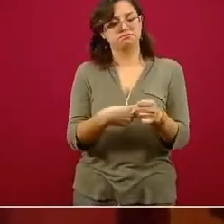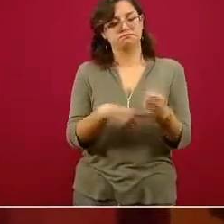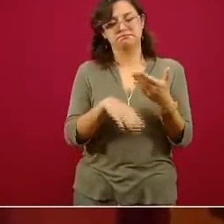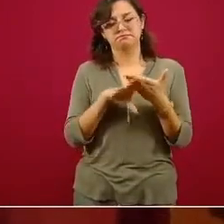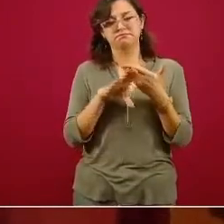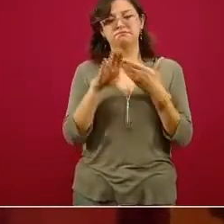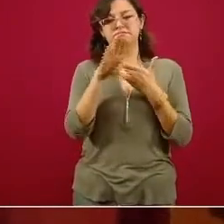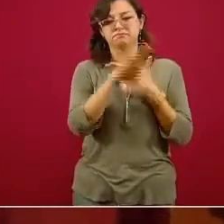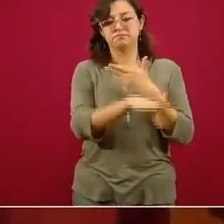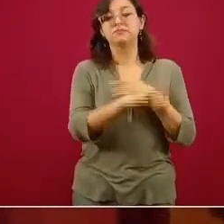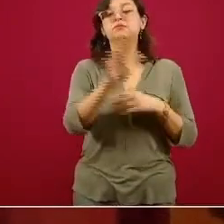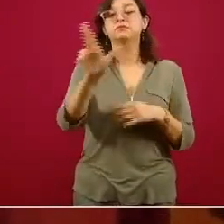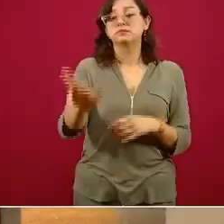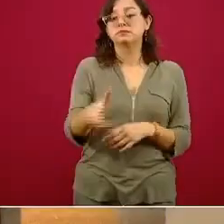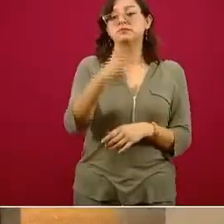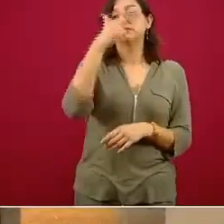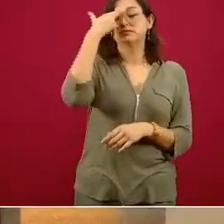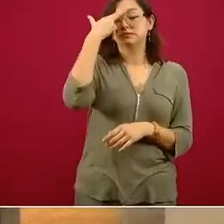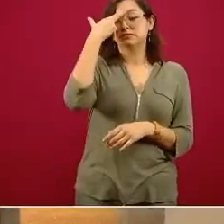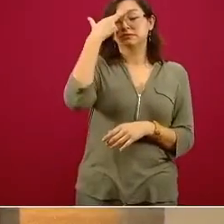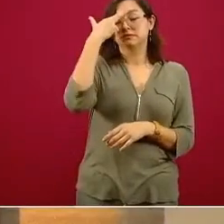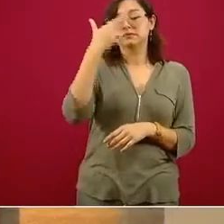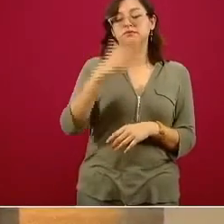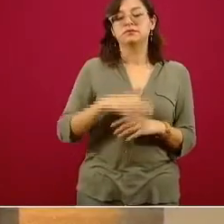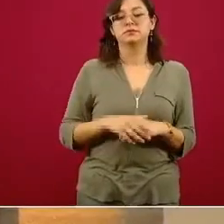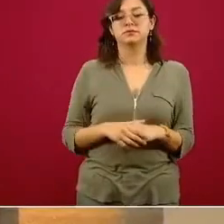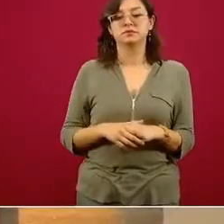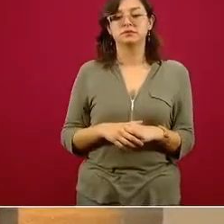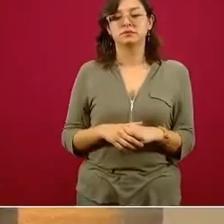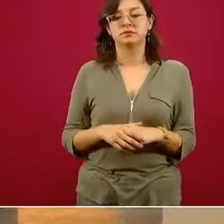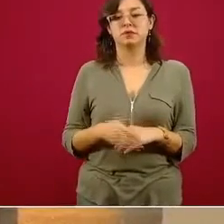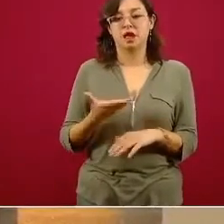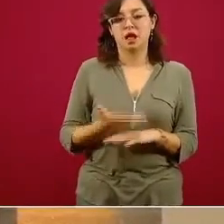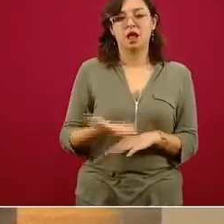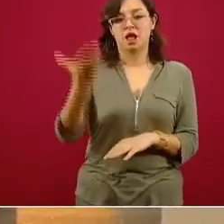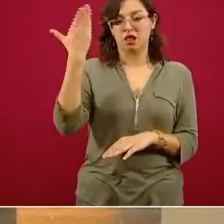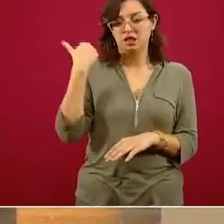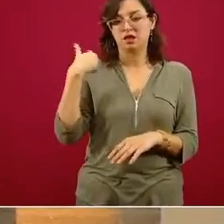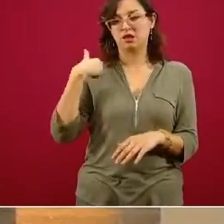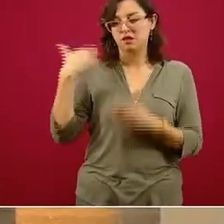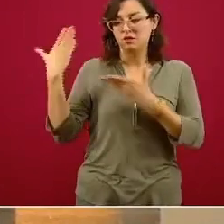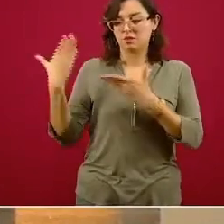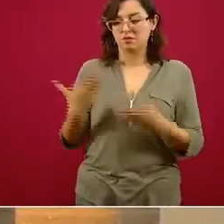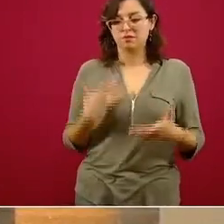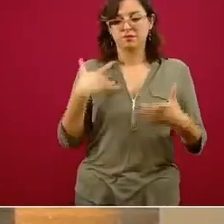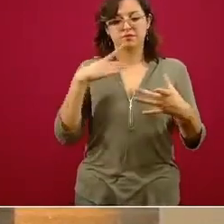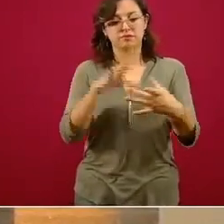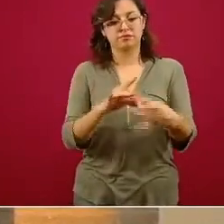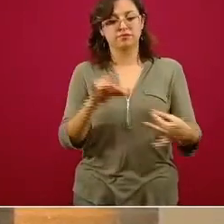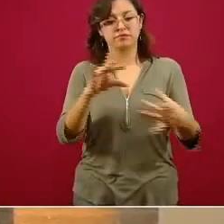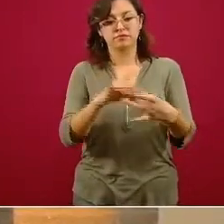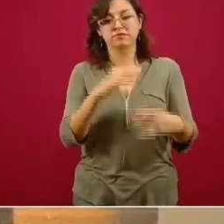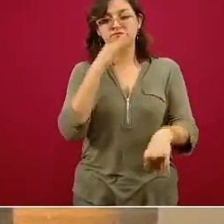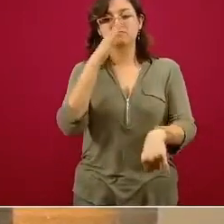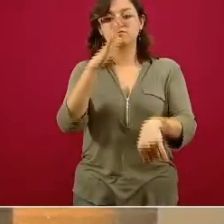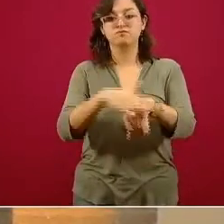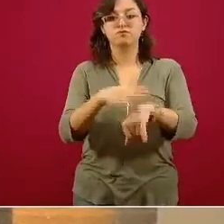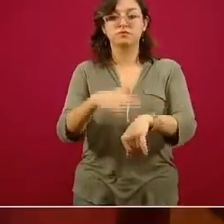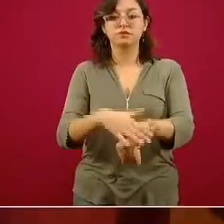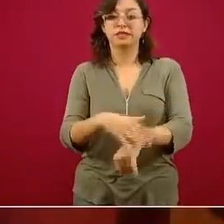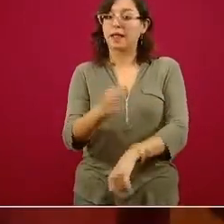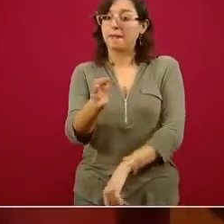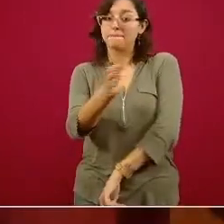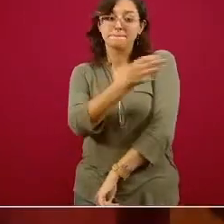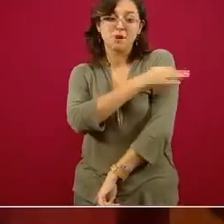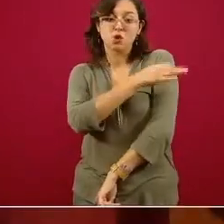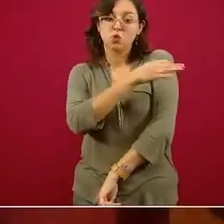futuro. Recuerden, como lo comenté en la última conferencia de prensa en la que participé, la mejor vacuna y